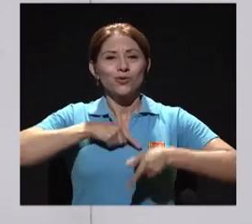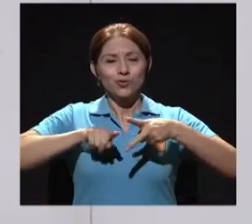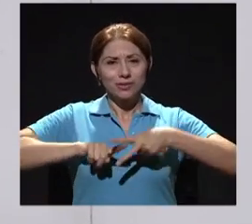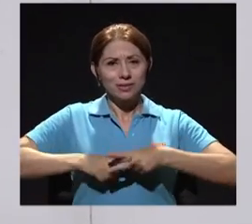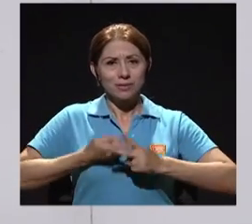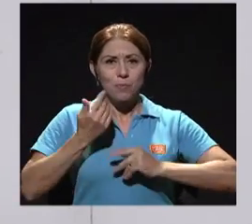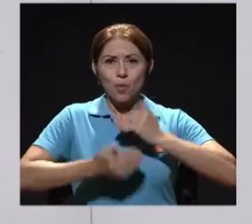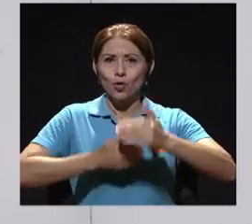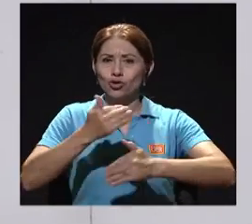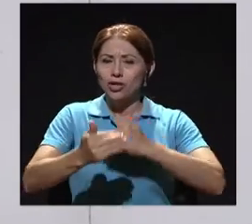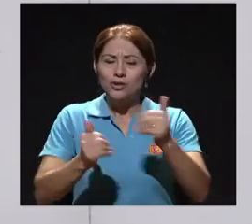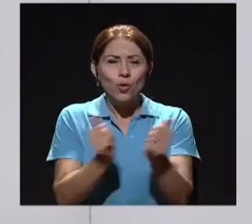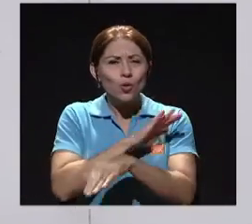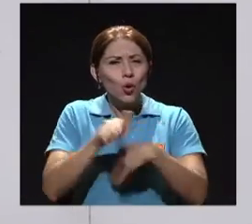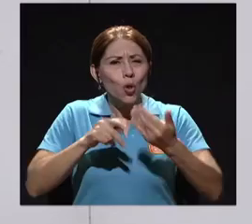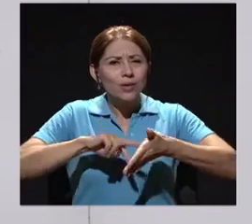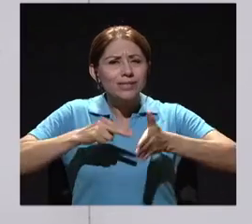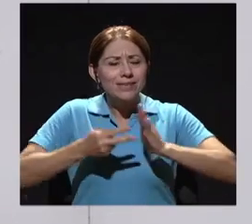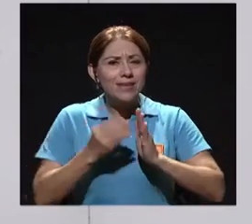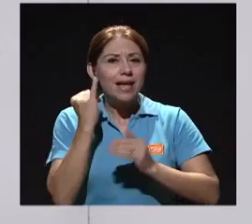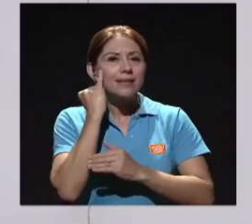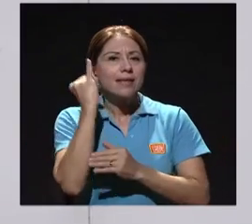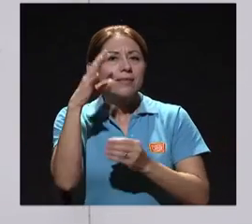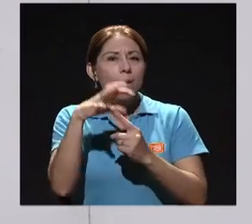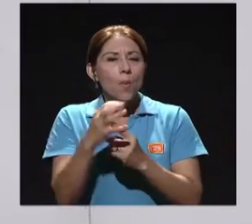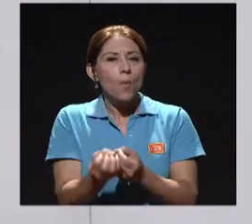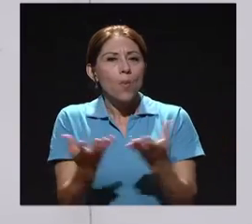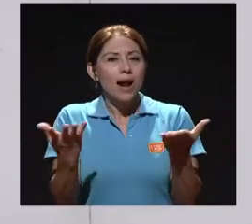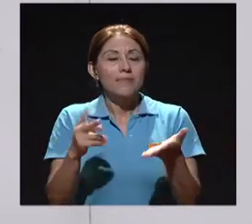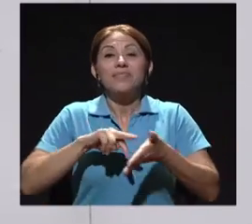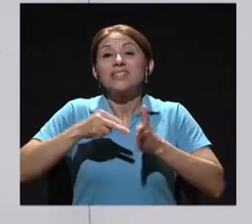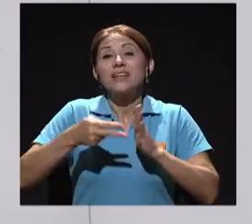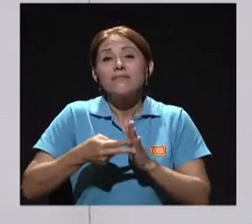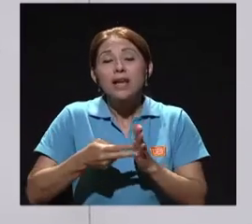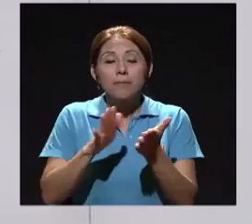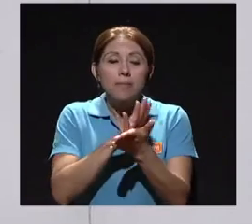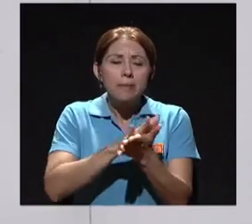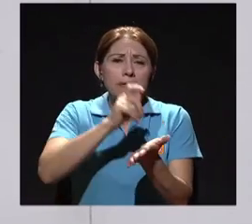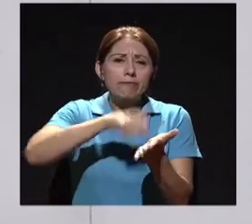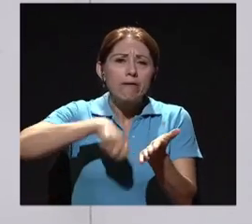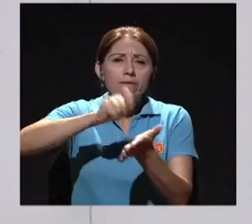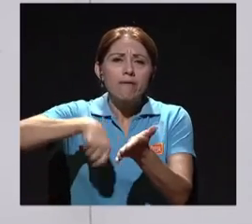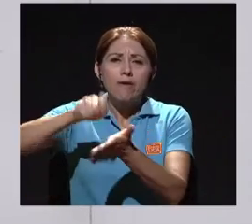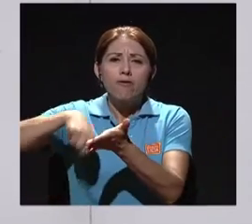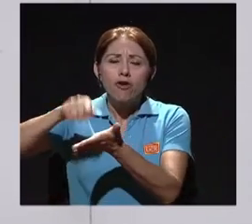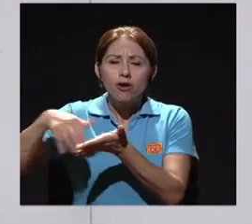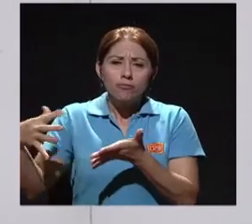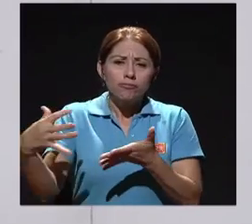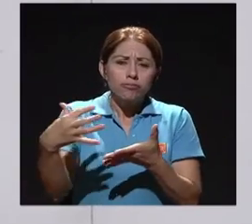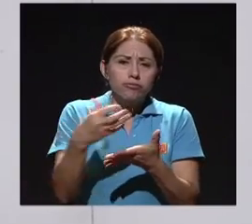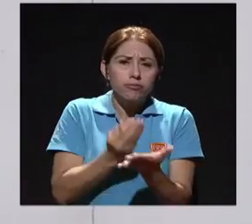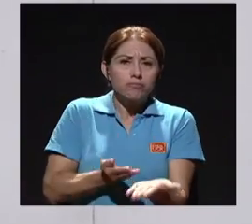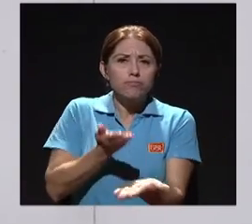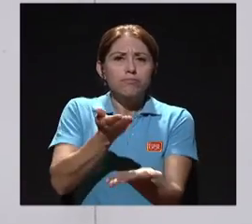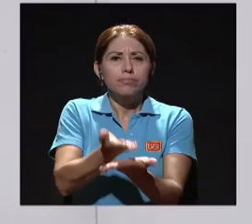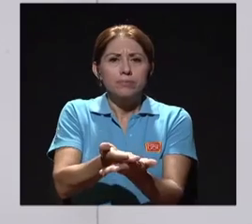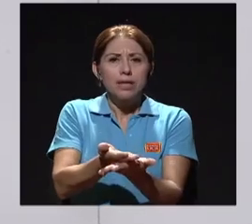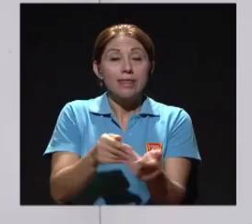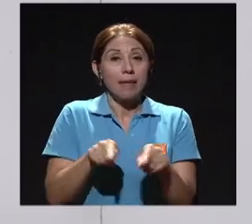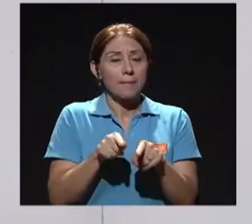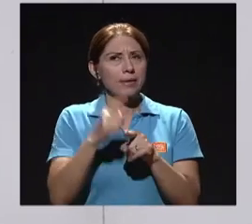implica la iniciativa popular que es recolectar las firmas e ir trabajando en un texto